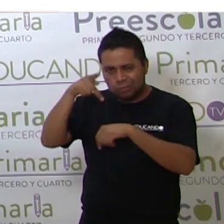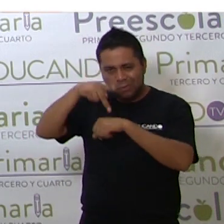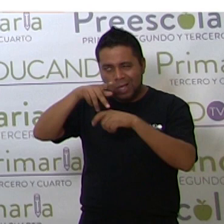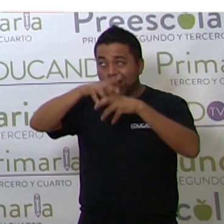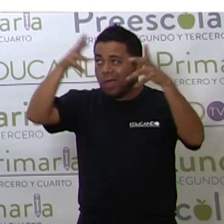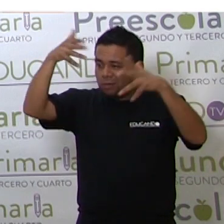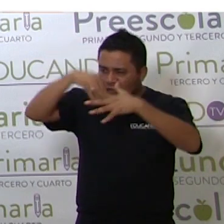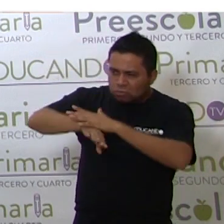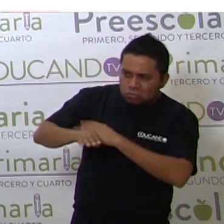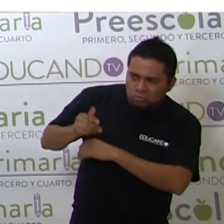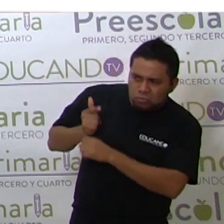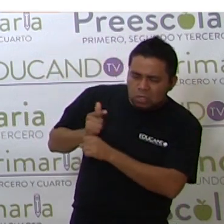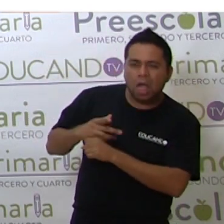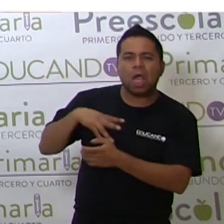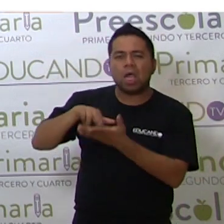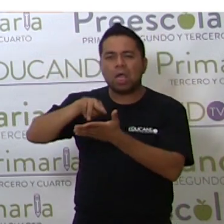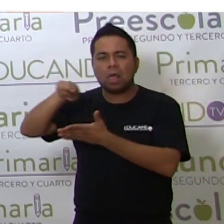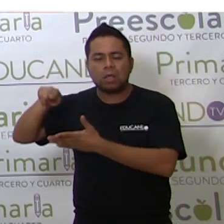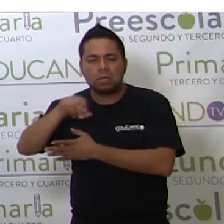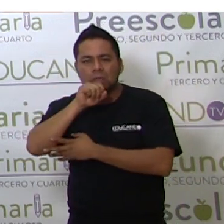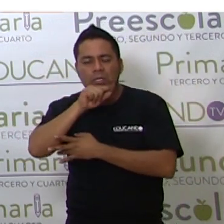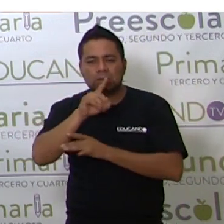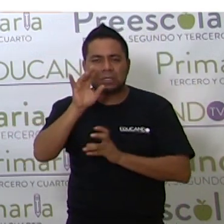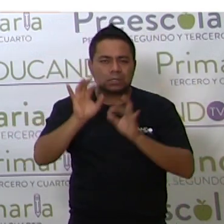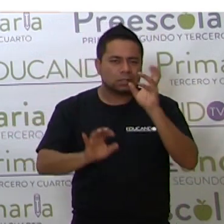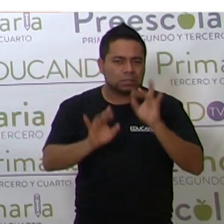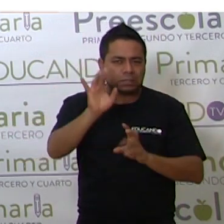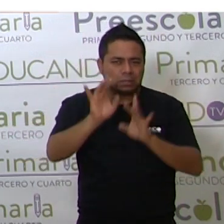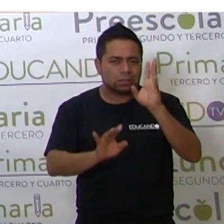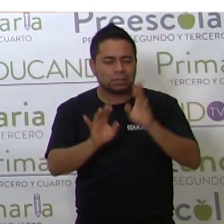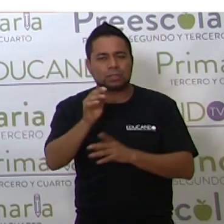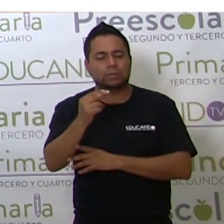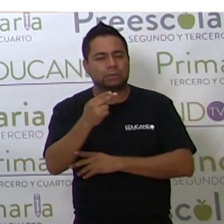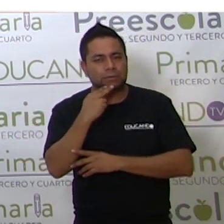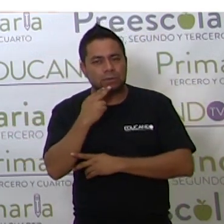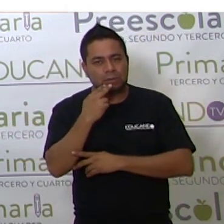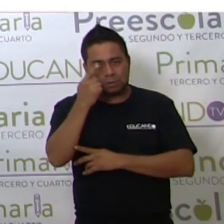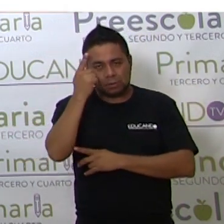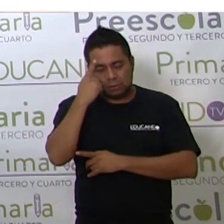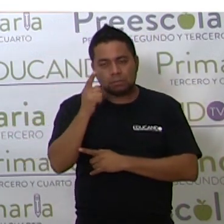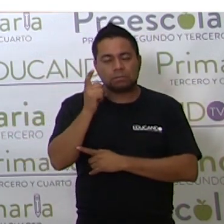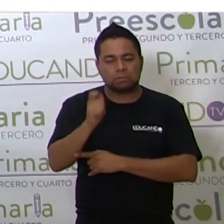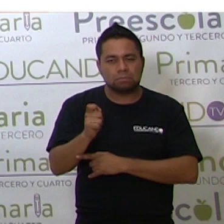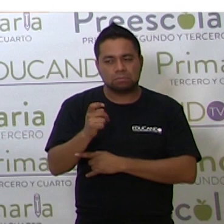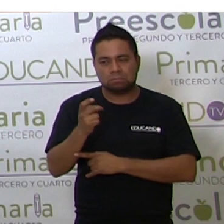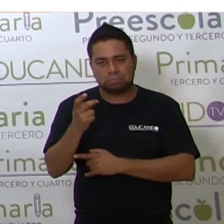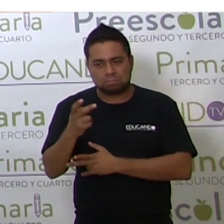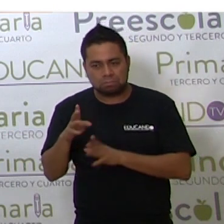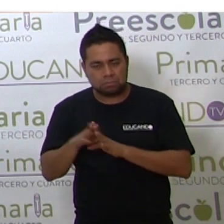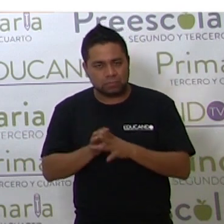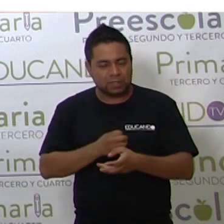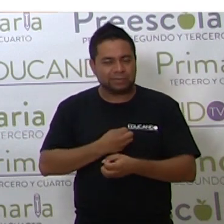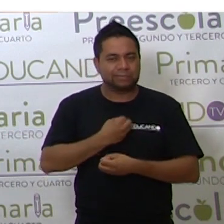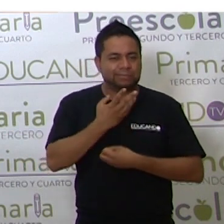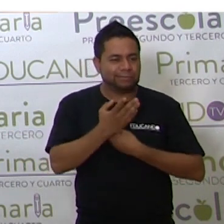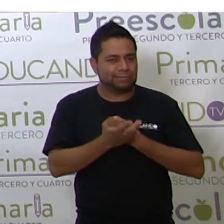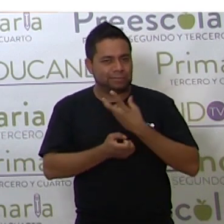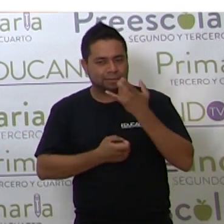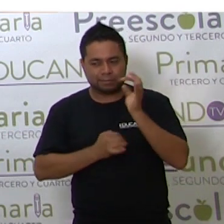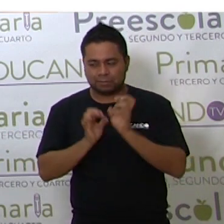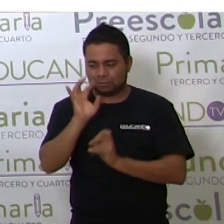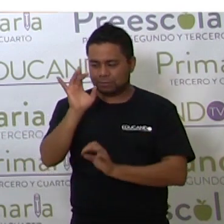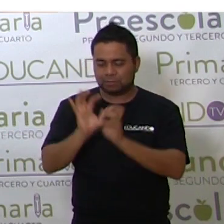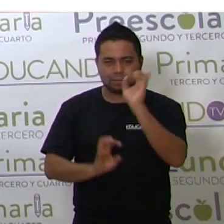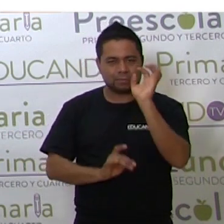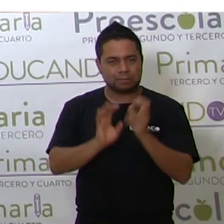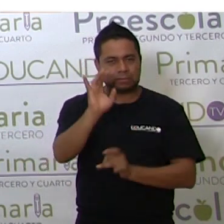y las señas que ya empezaban a utilizar para que pudieran de esa manera expresar los